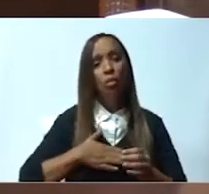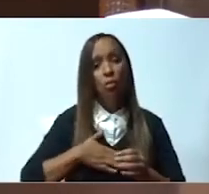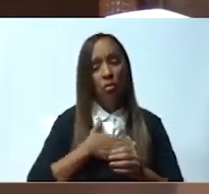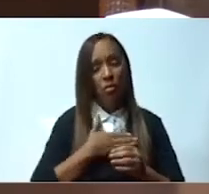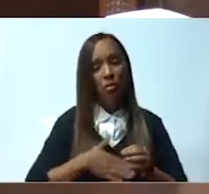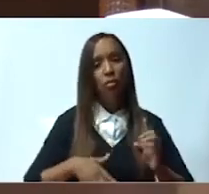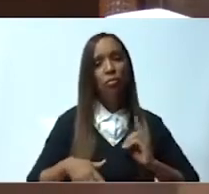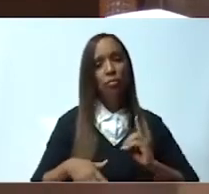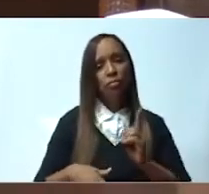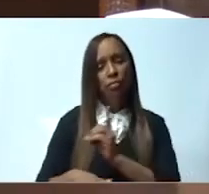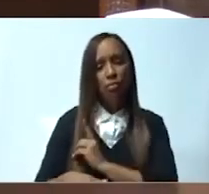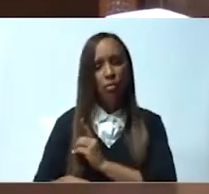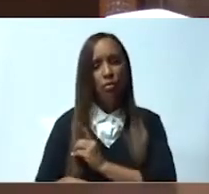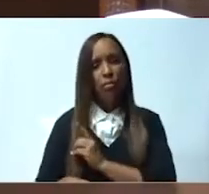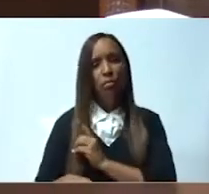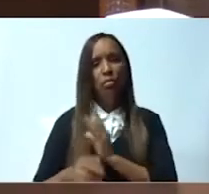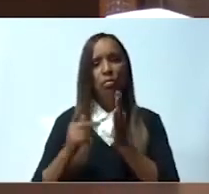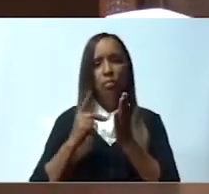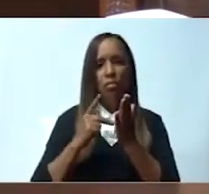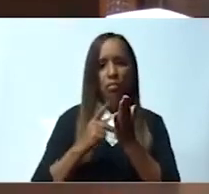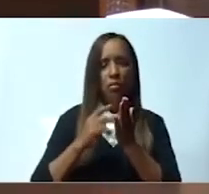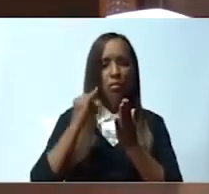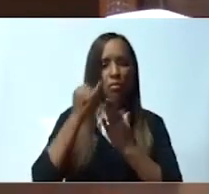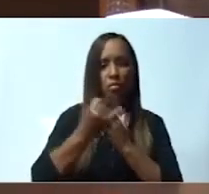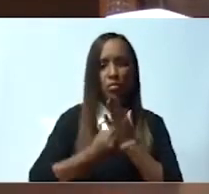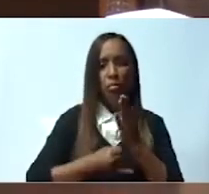el que viene.